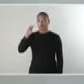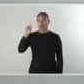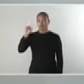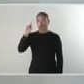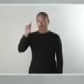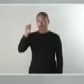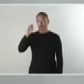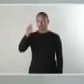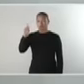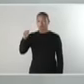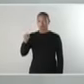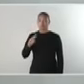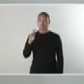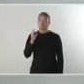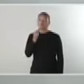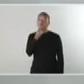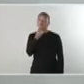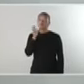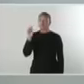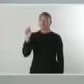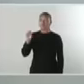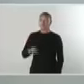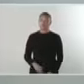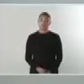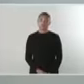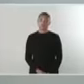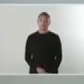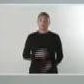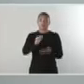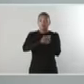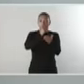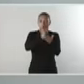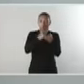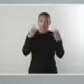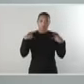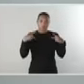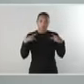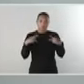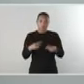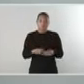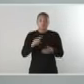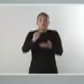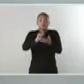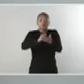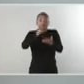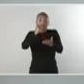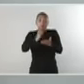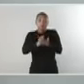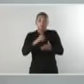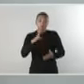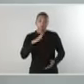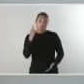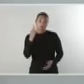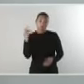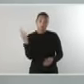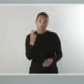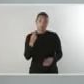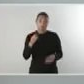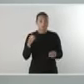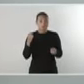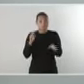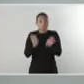Vargas candidato dos minutos y medio tamaulipecos Tamaulipas tiene tres necesidades